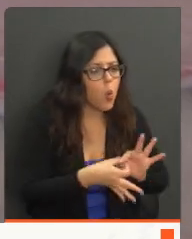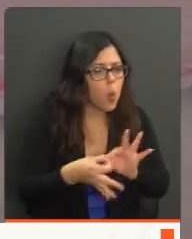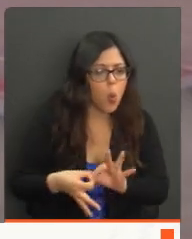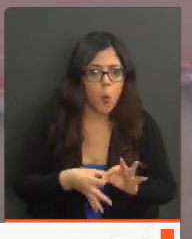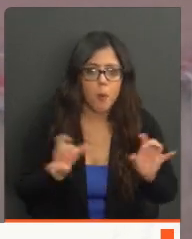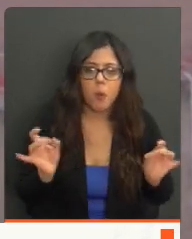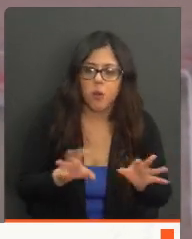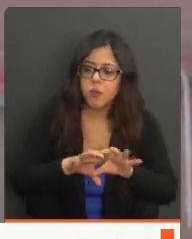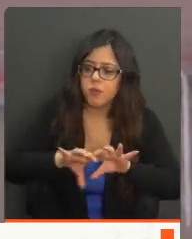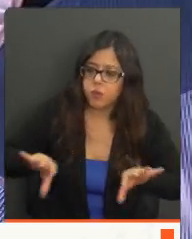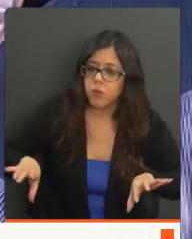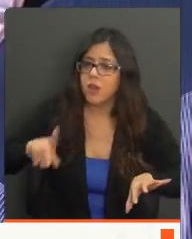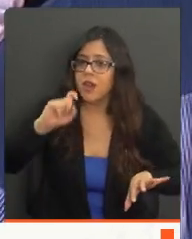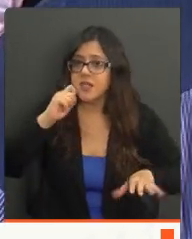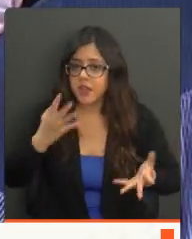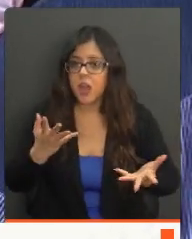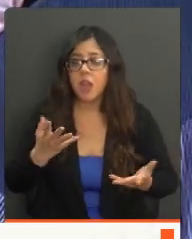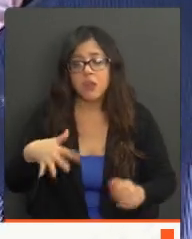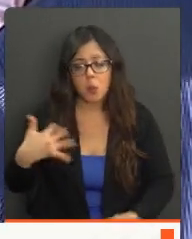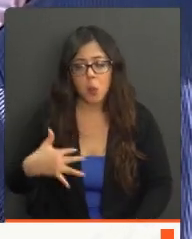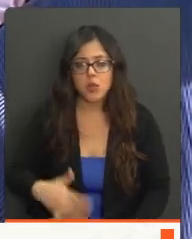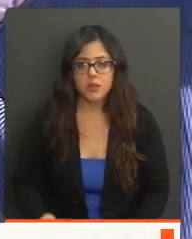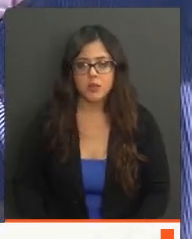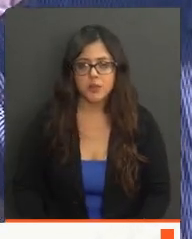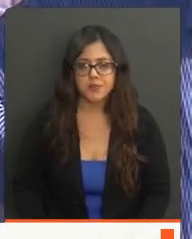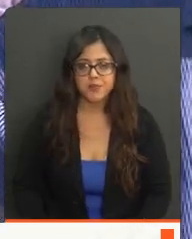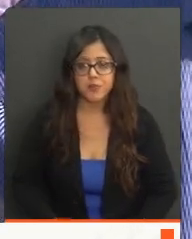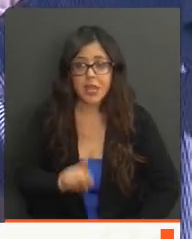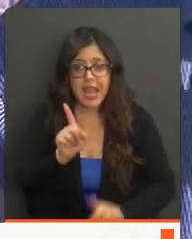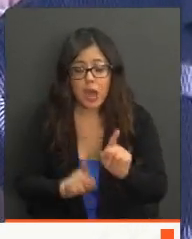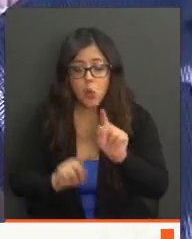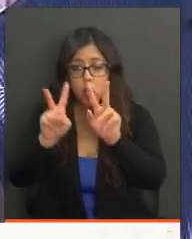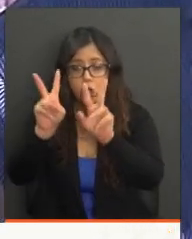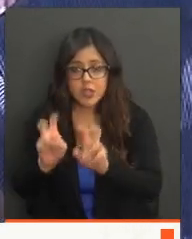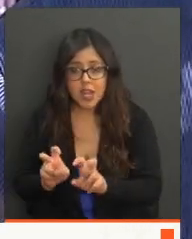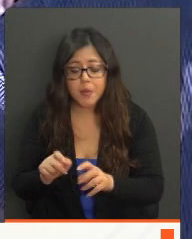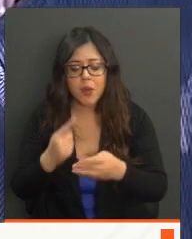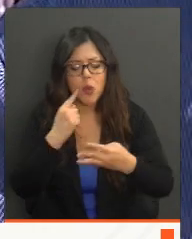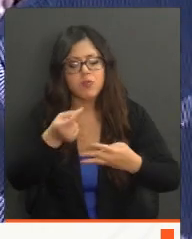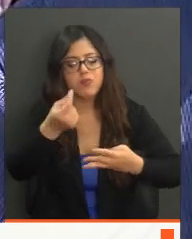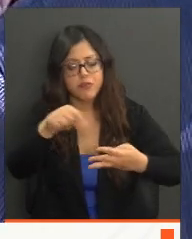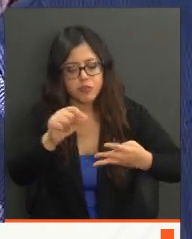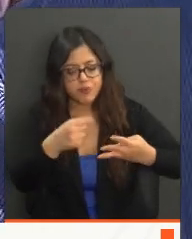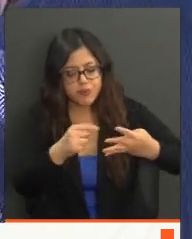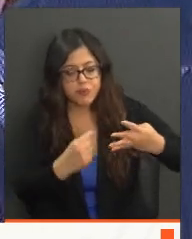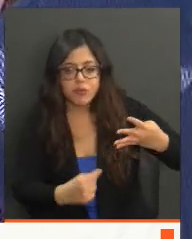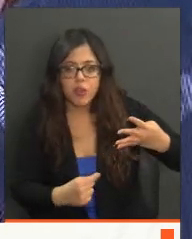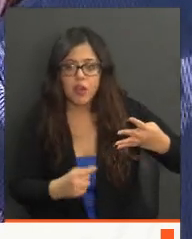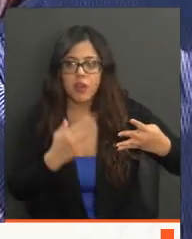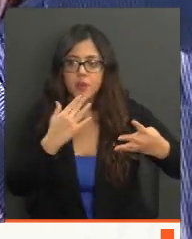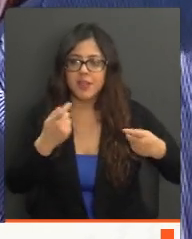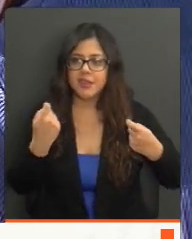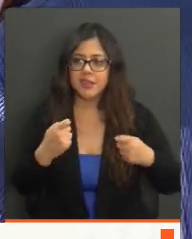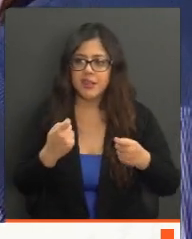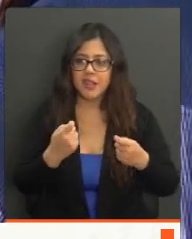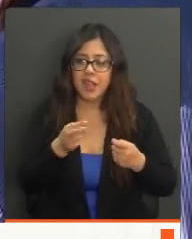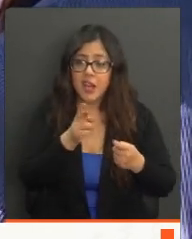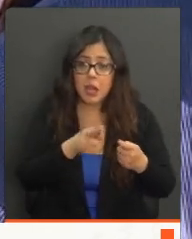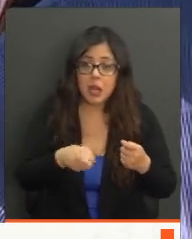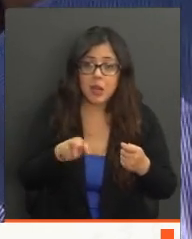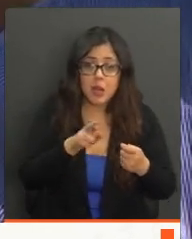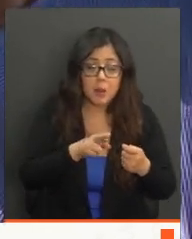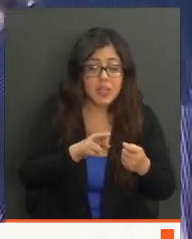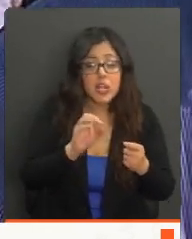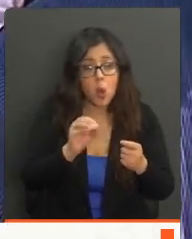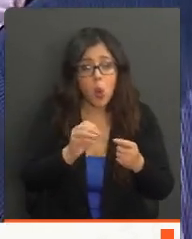dividir, son absolutamente válidas. Aquellas cuestiones que traten de hacer una revisión e intenten reescribir la historia no van a